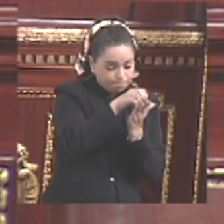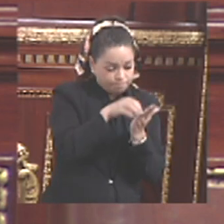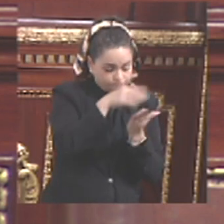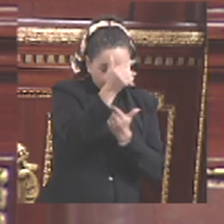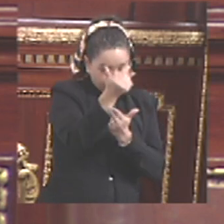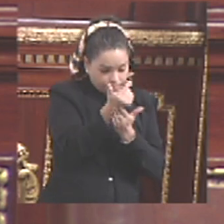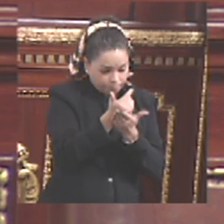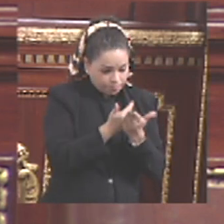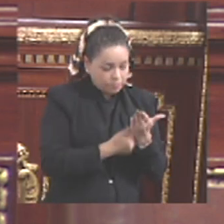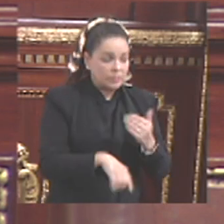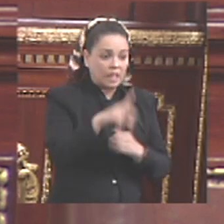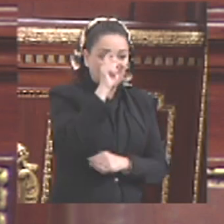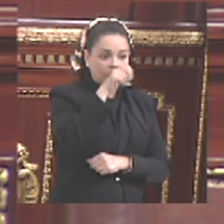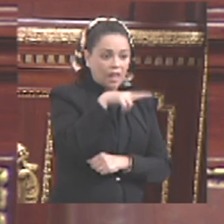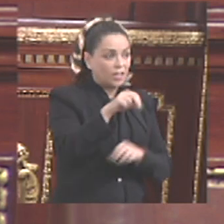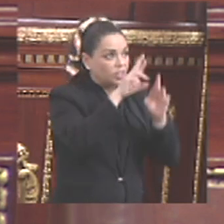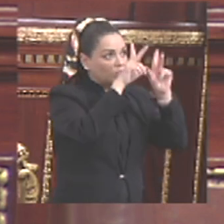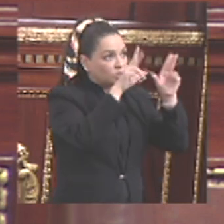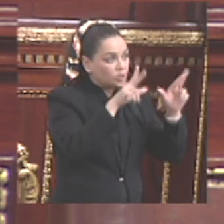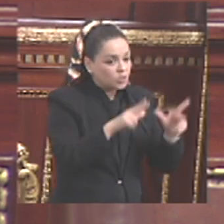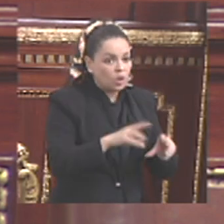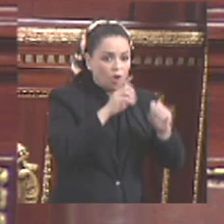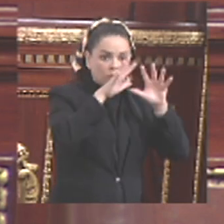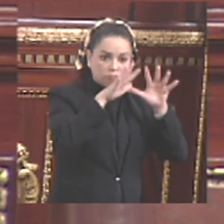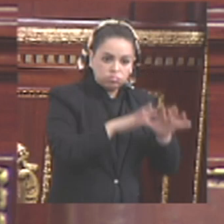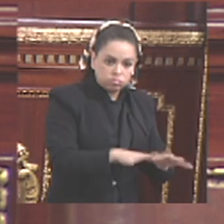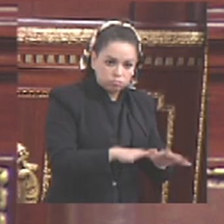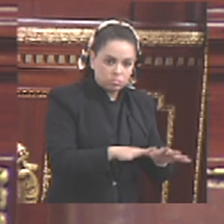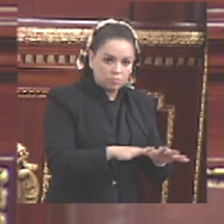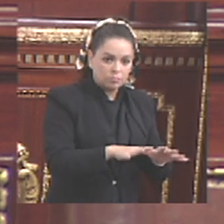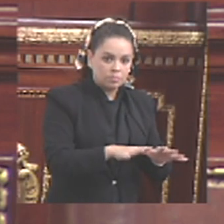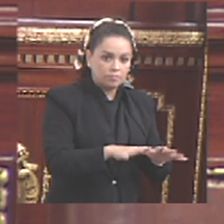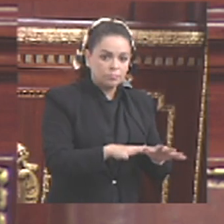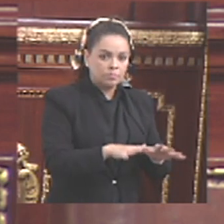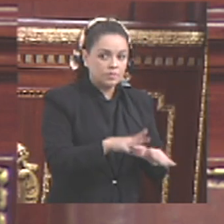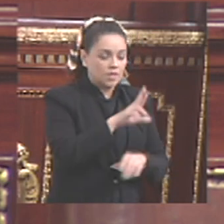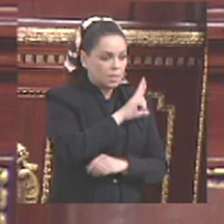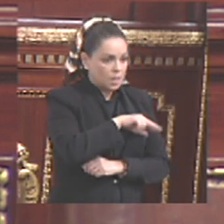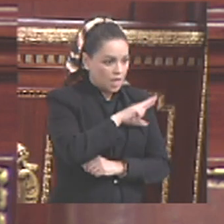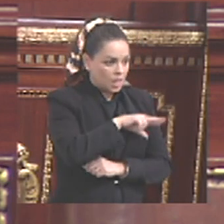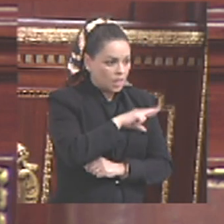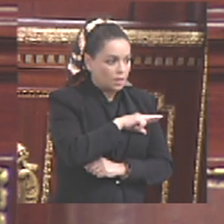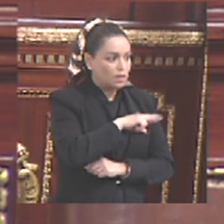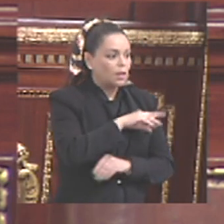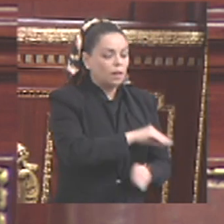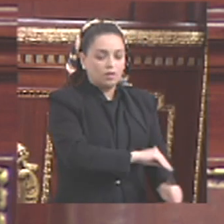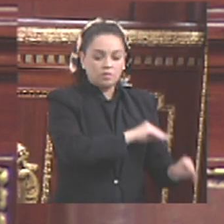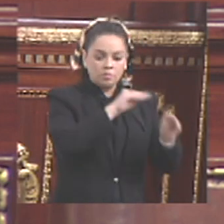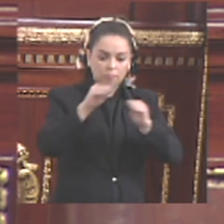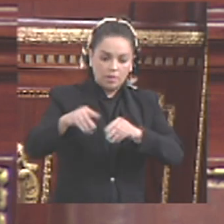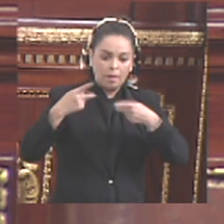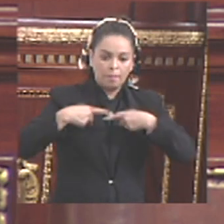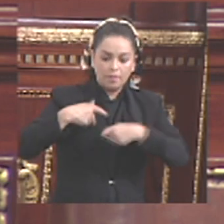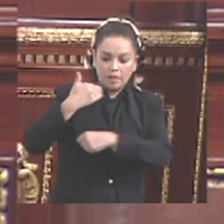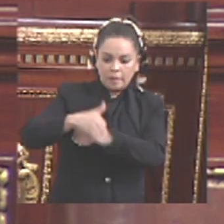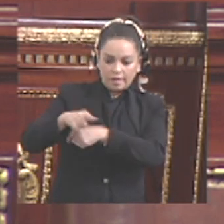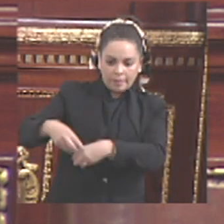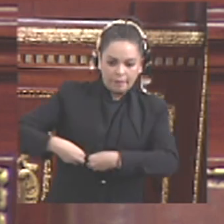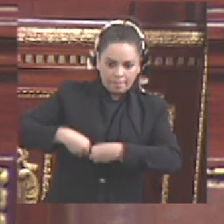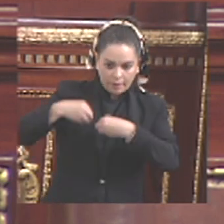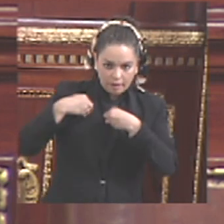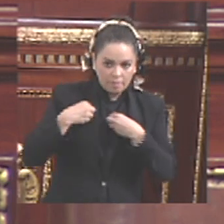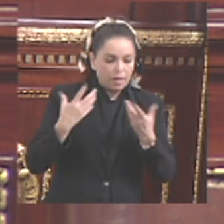600,000 apoyos entregados en intervenciones en vivienda, rentas, reubicaciones, estudios